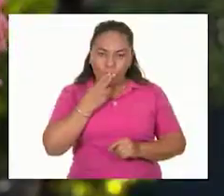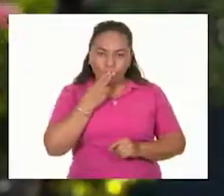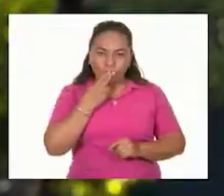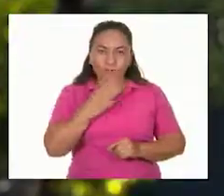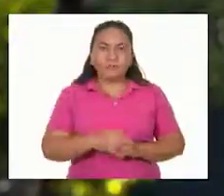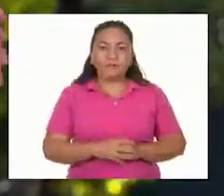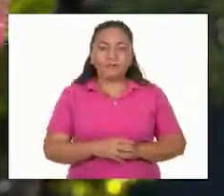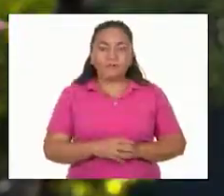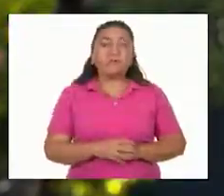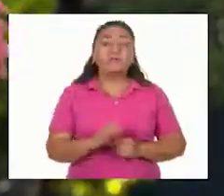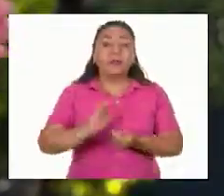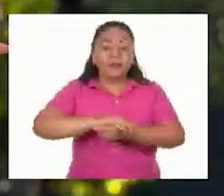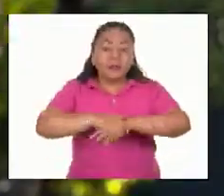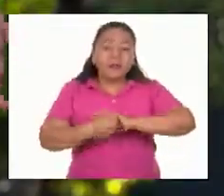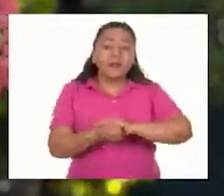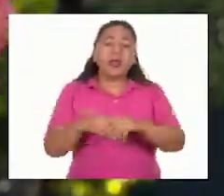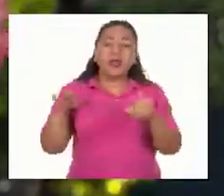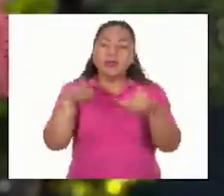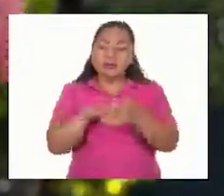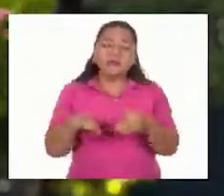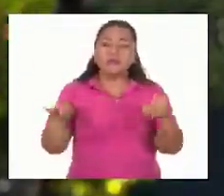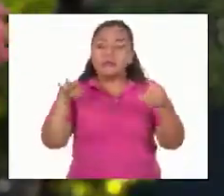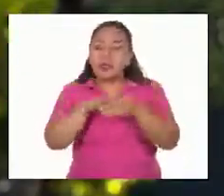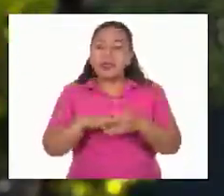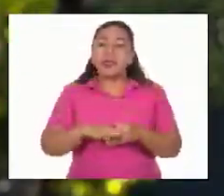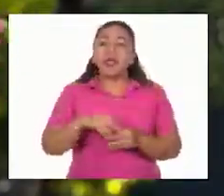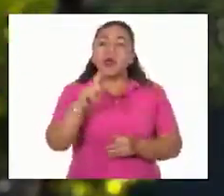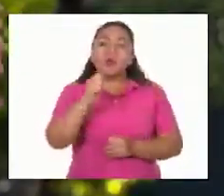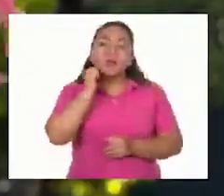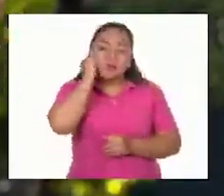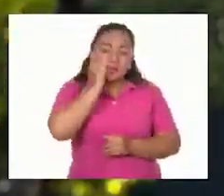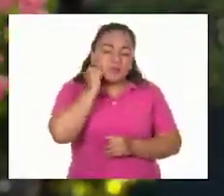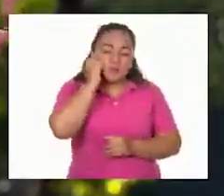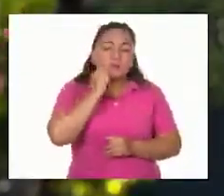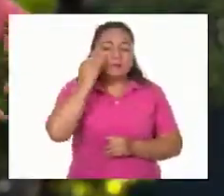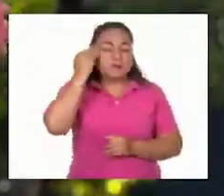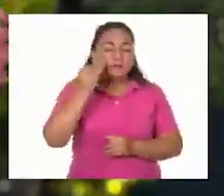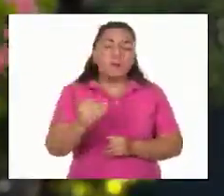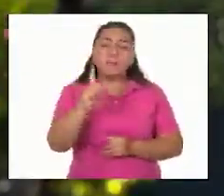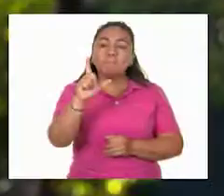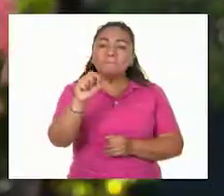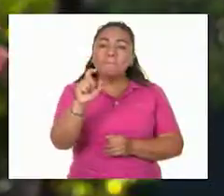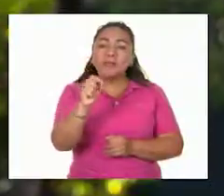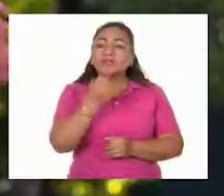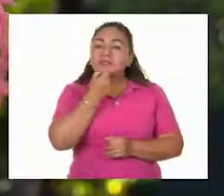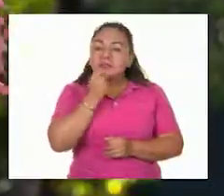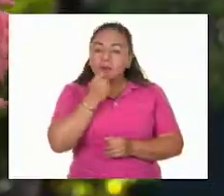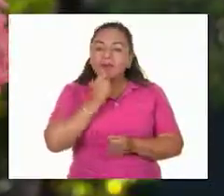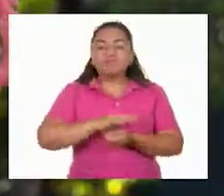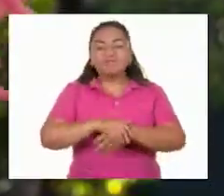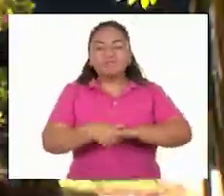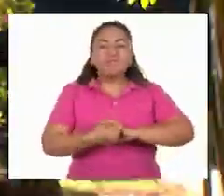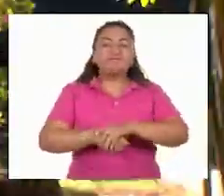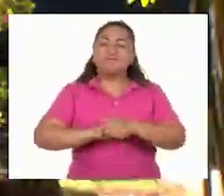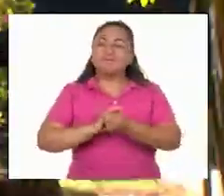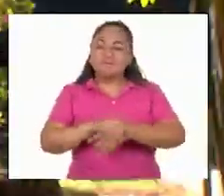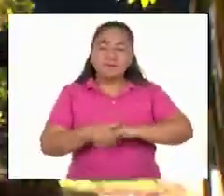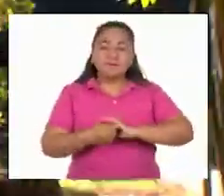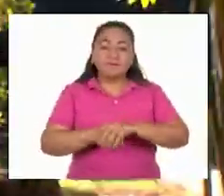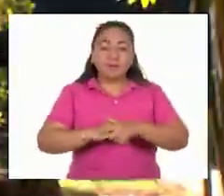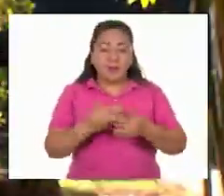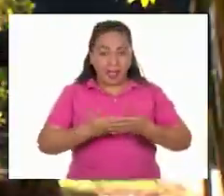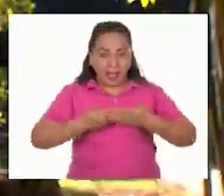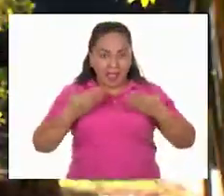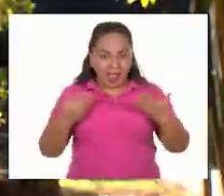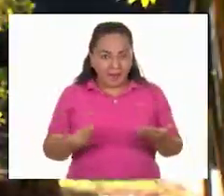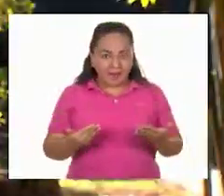cubrebocas. Lava tus manos frecuentemente con agua y con jabón por lo menos durante 20 segundos. Ahora